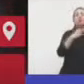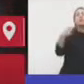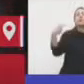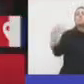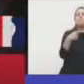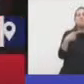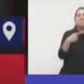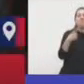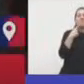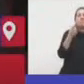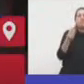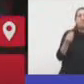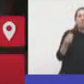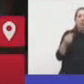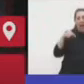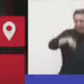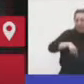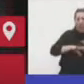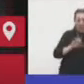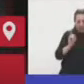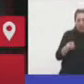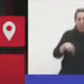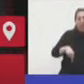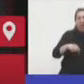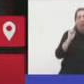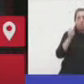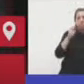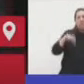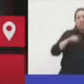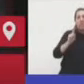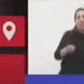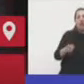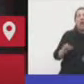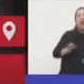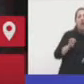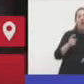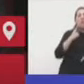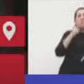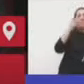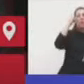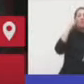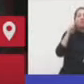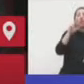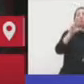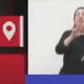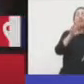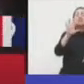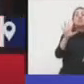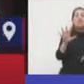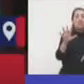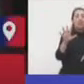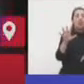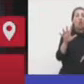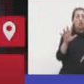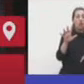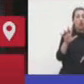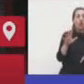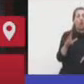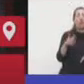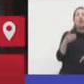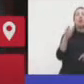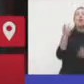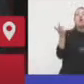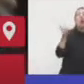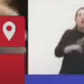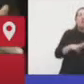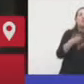como dicen ahora, bueno... En las redes sociales también se podría identificar y nada más, después que cada uno diga lo que quiera, pero que se haga cargo de la agresividad. De